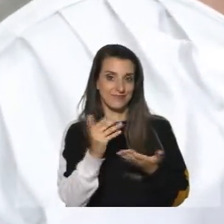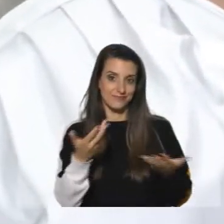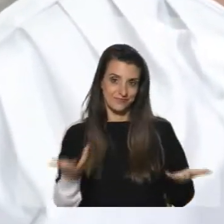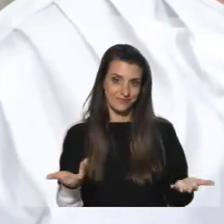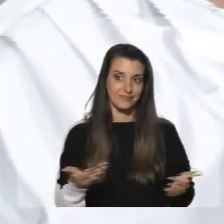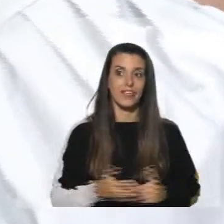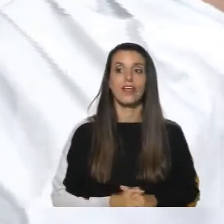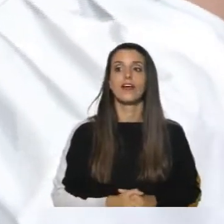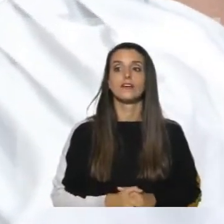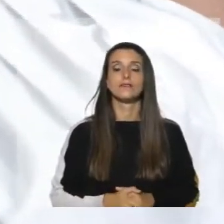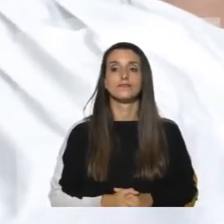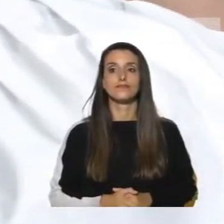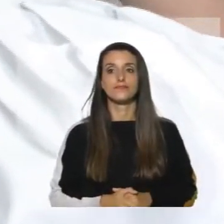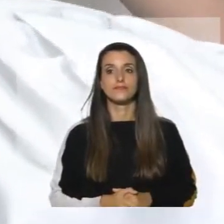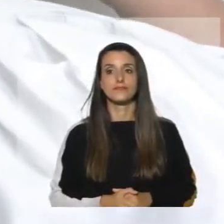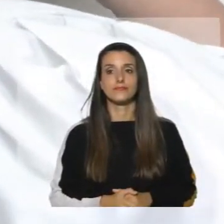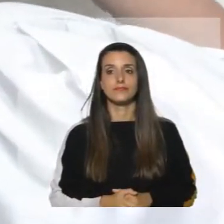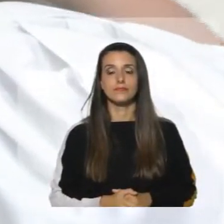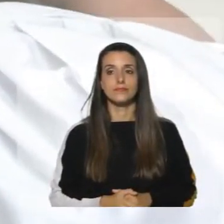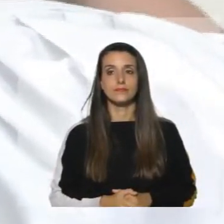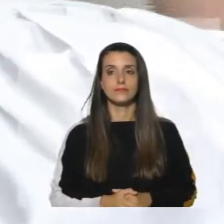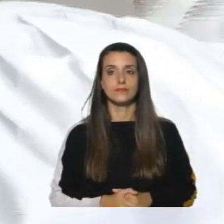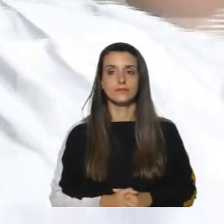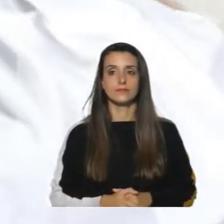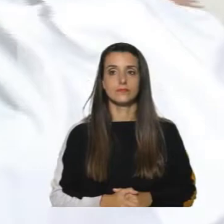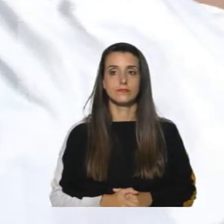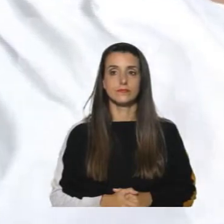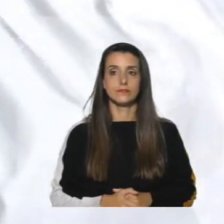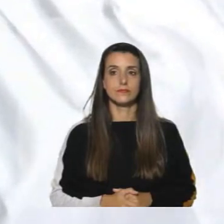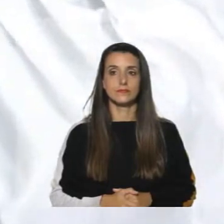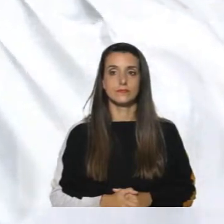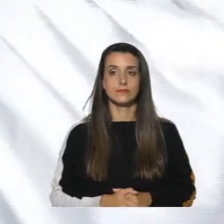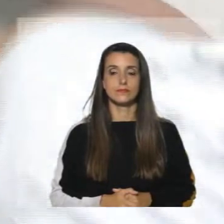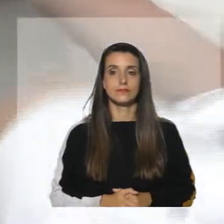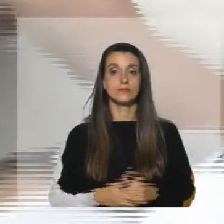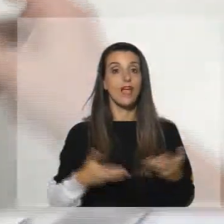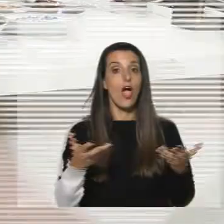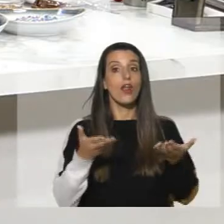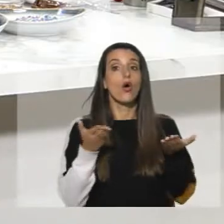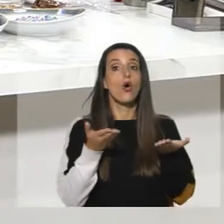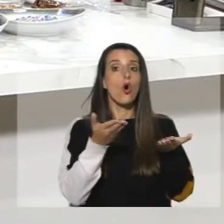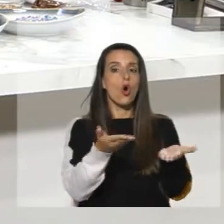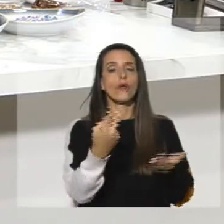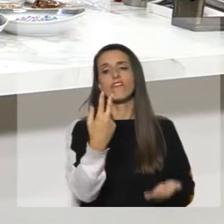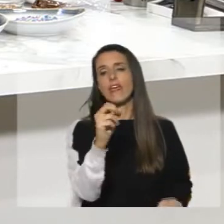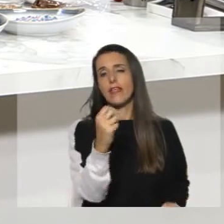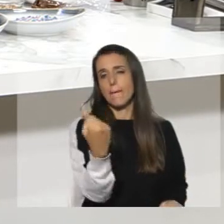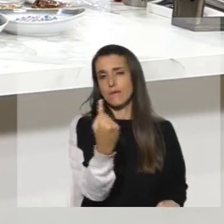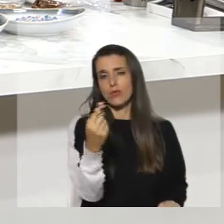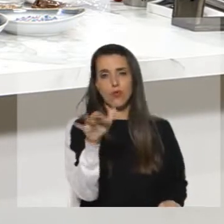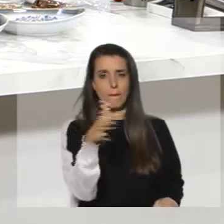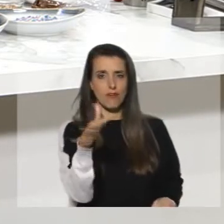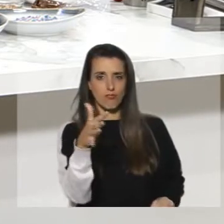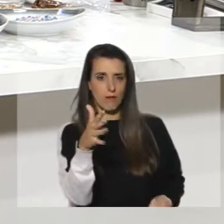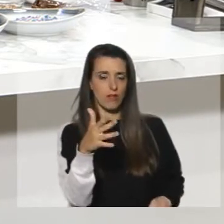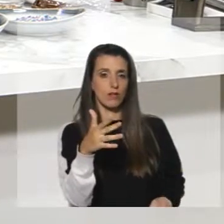Ahí extendemos de esta manera. Y voy a llevar al horno unos 20 minutos. ¿Tá? El horno ya está precalentado.